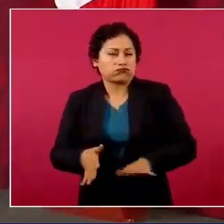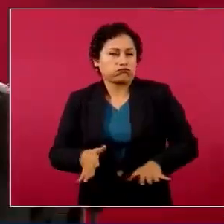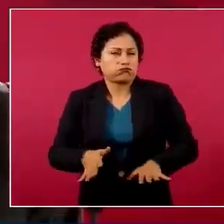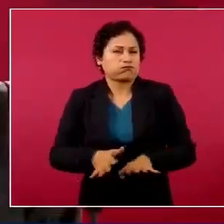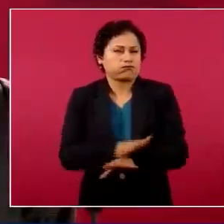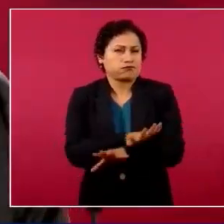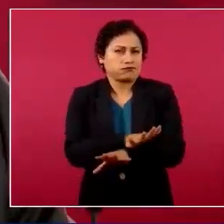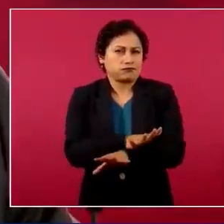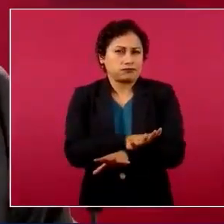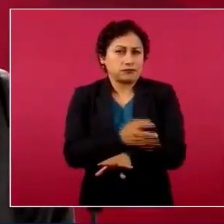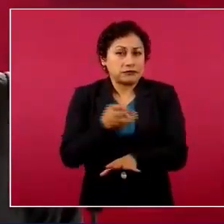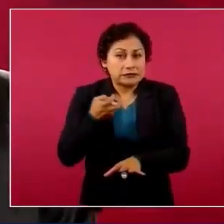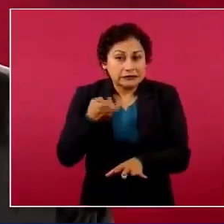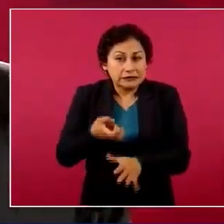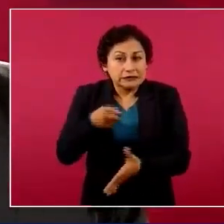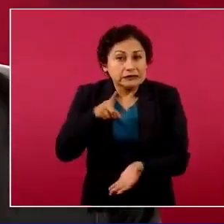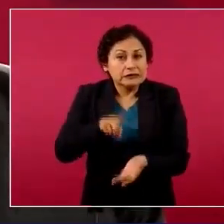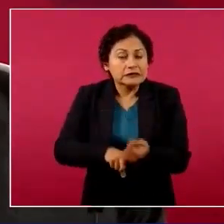es que